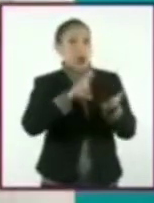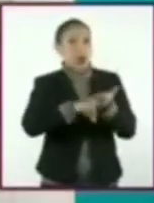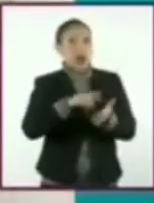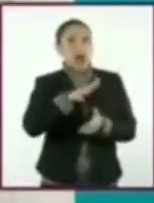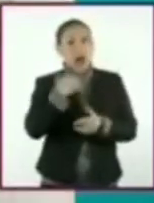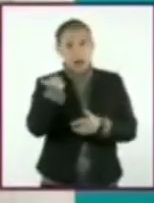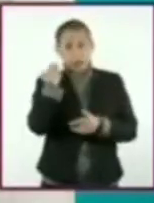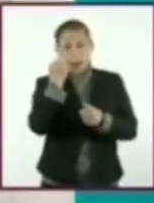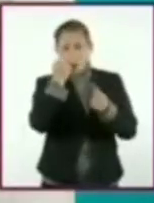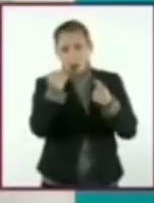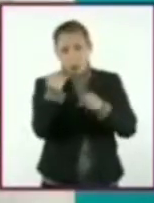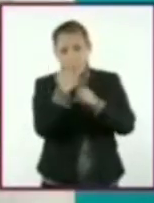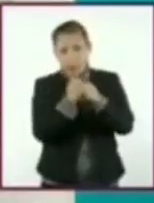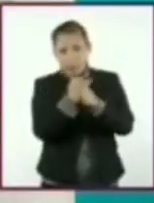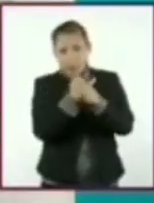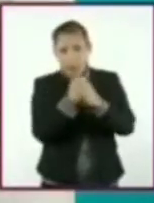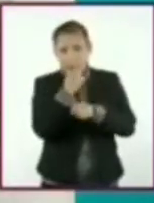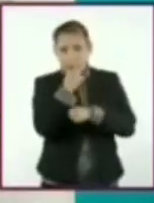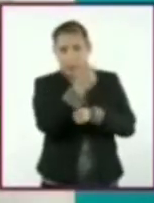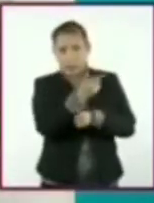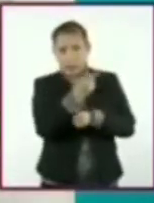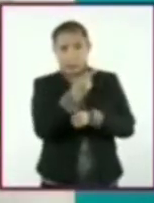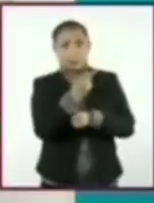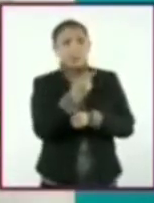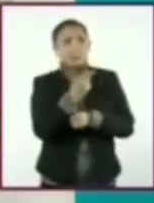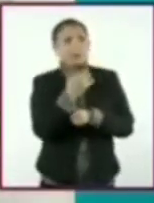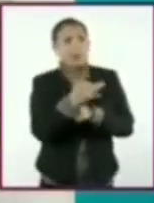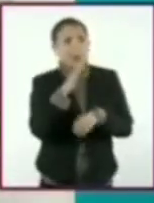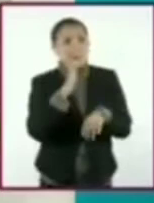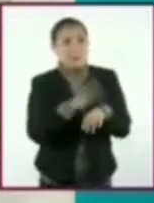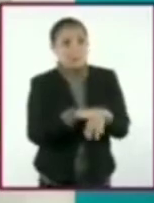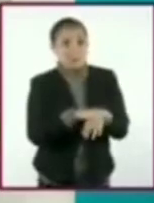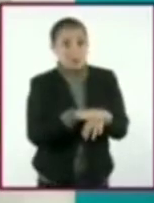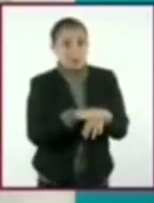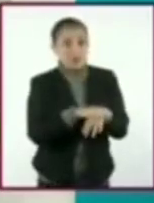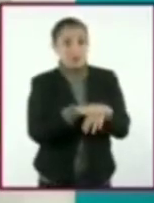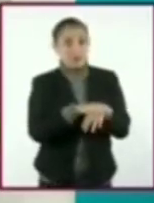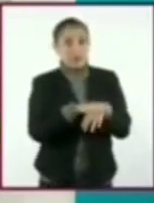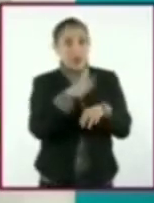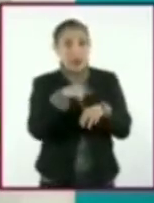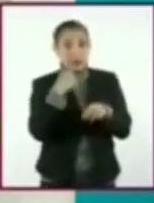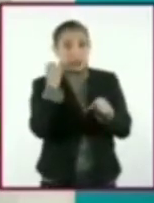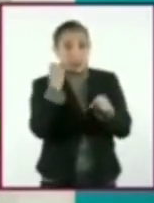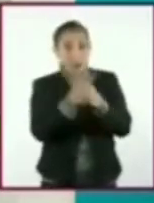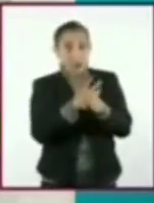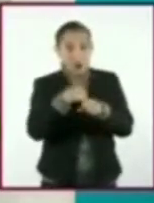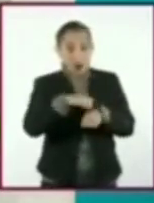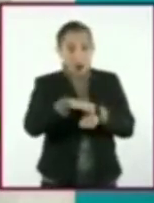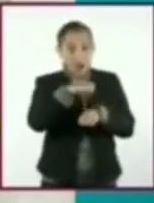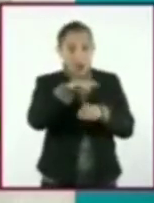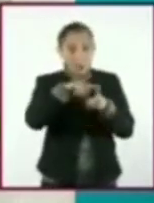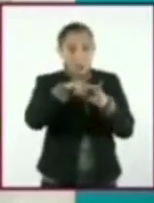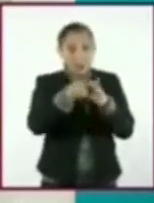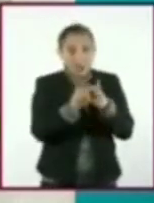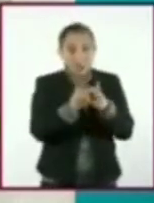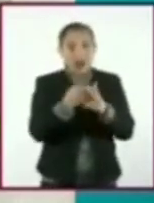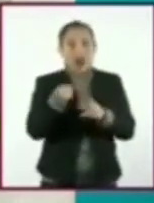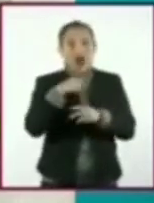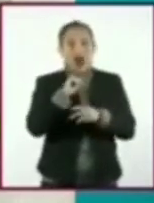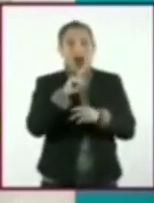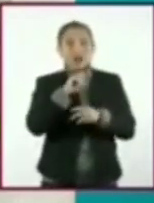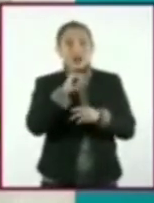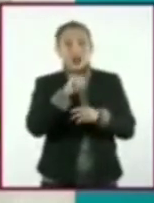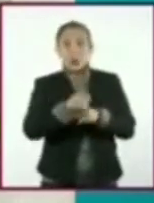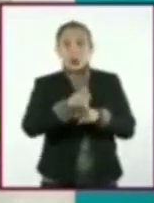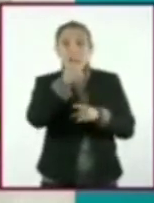Hay estadísticas que dicen, mientras más temprana sea la edad de inicio de consumo, el